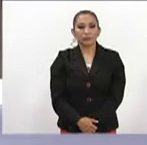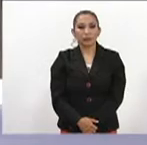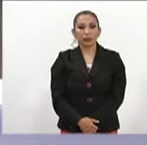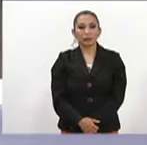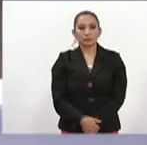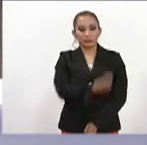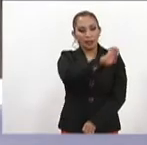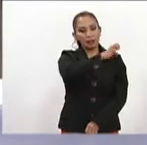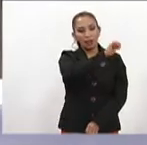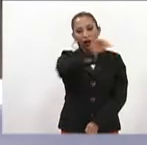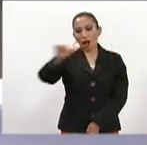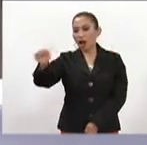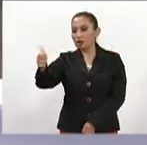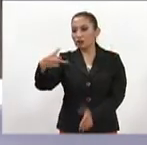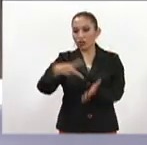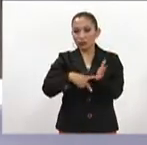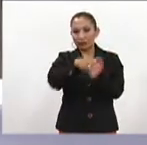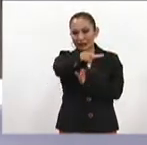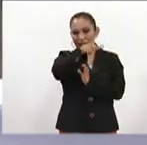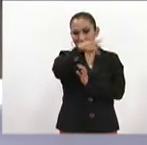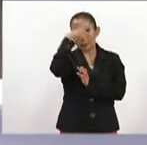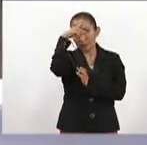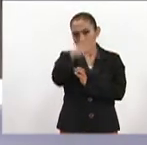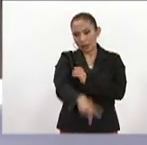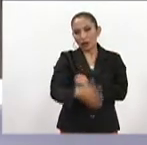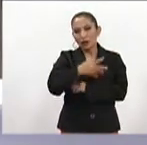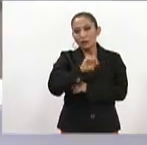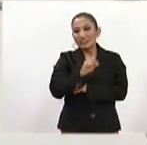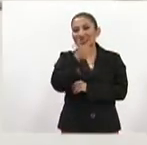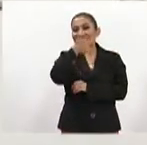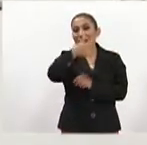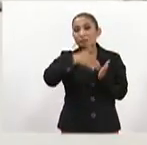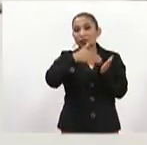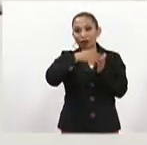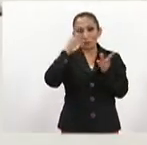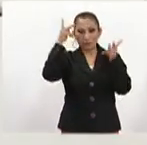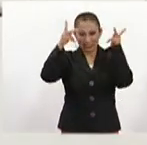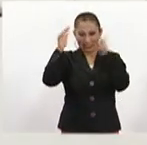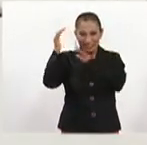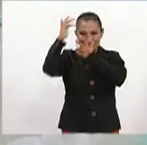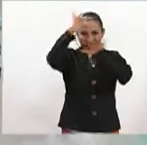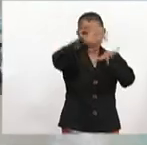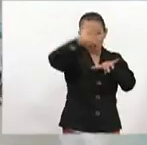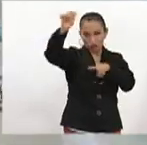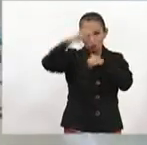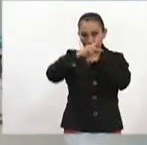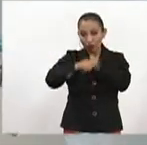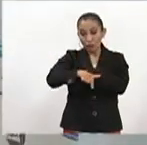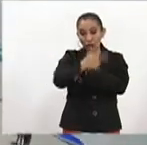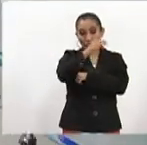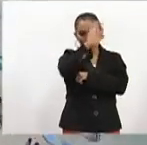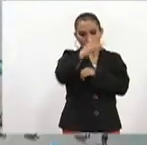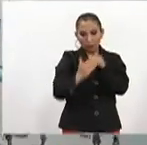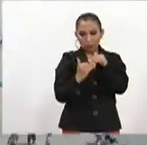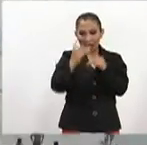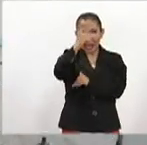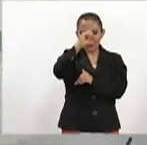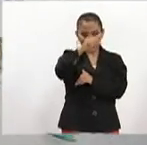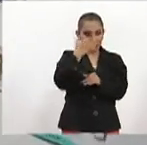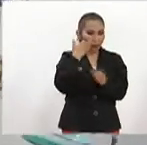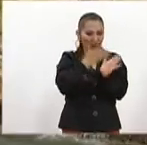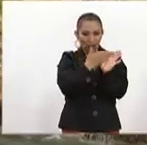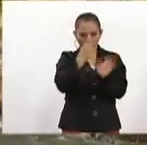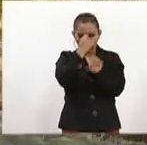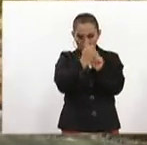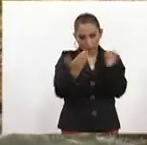De enero a agosto del 2017, México ha recibido 26 millones de visitantes extranjeros, 12% más que en el mismo periodo, pero